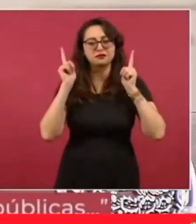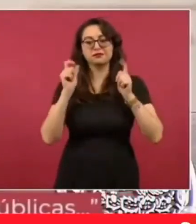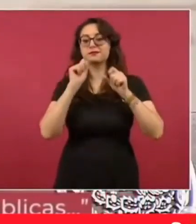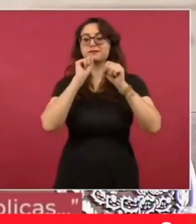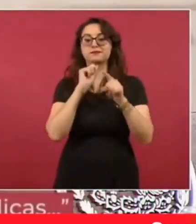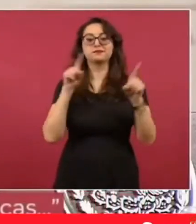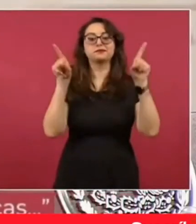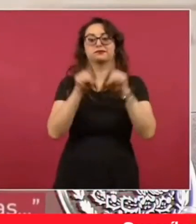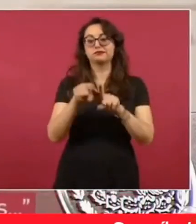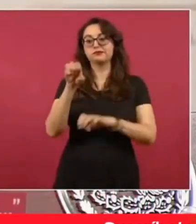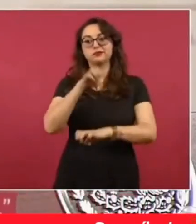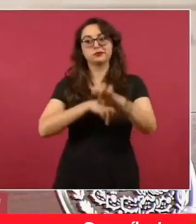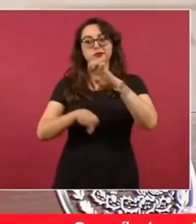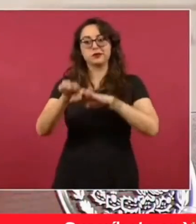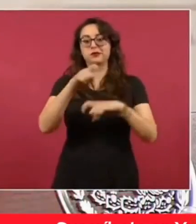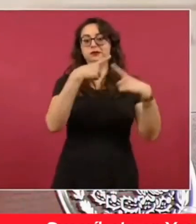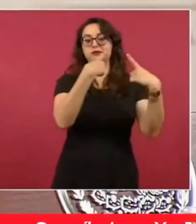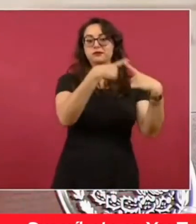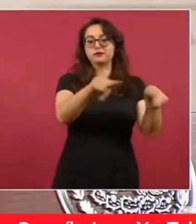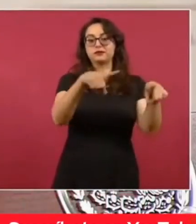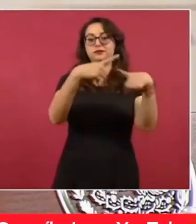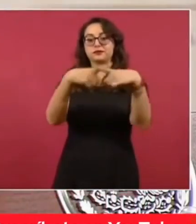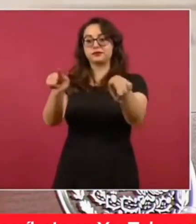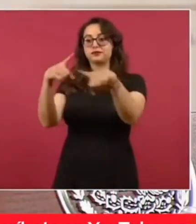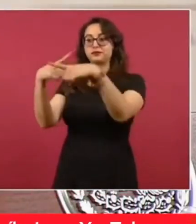todas las empresas aportan